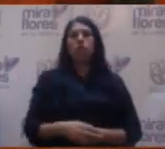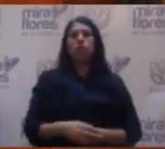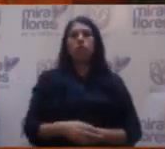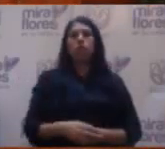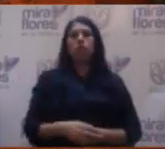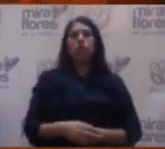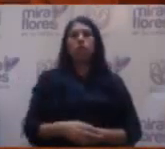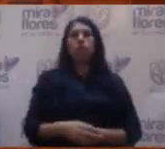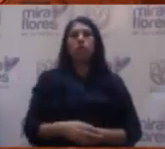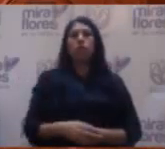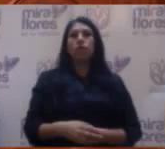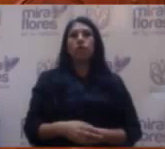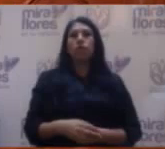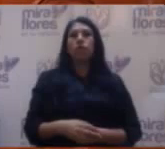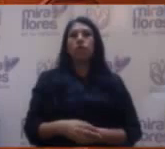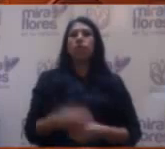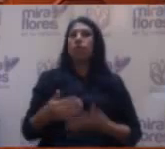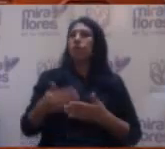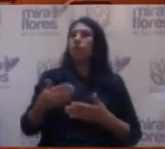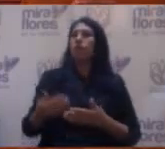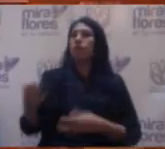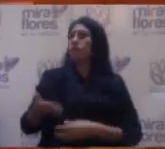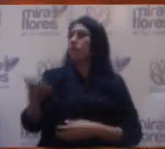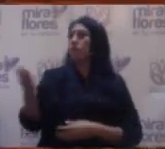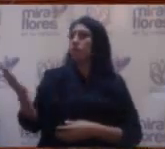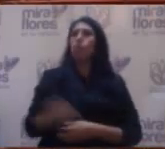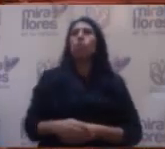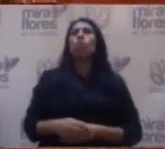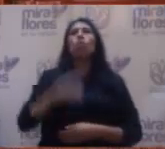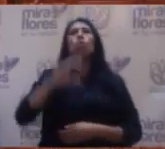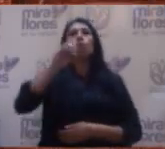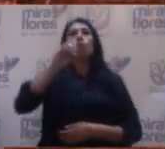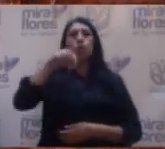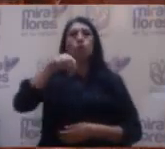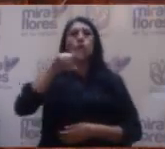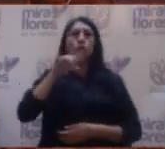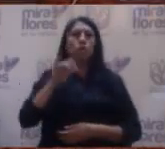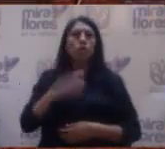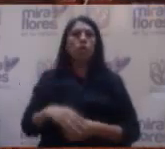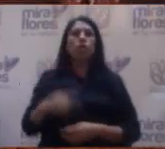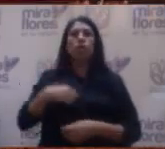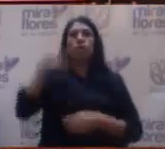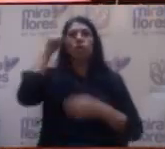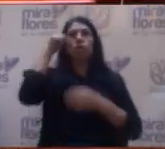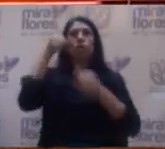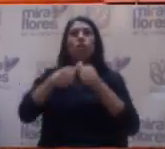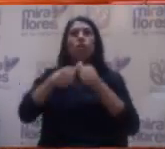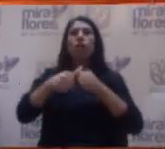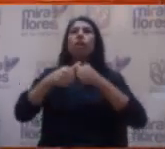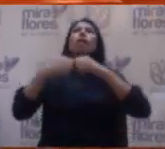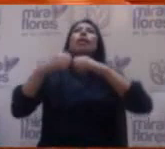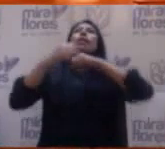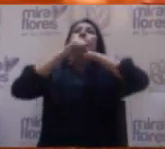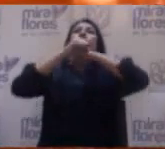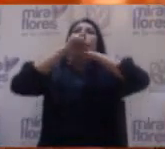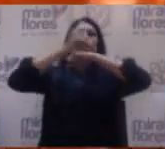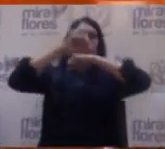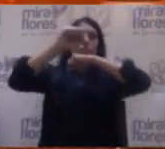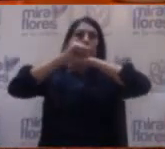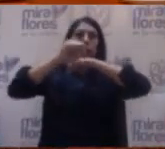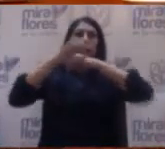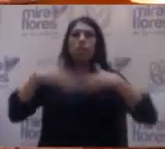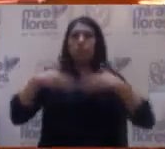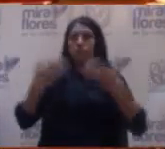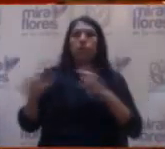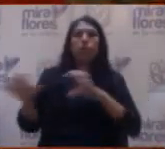al regidor Acuña Huancoquis, solamente quería recordar que hay campañas que ya se vienen realizando. Si